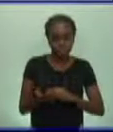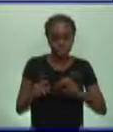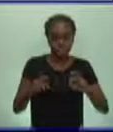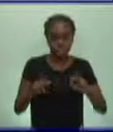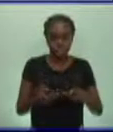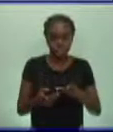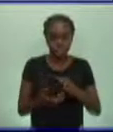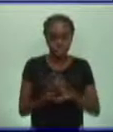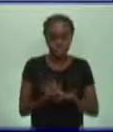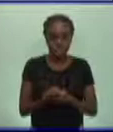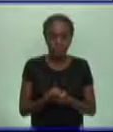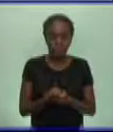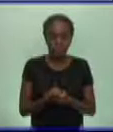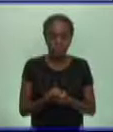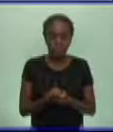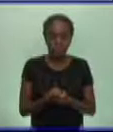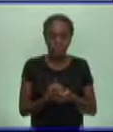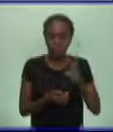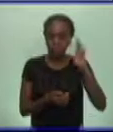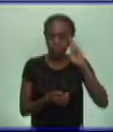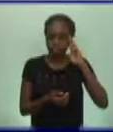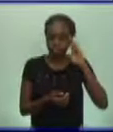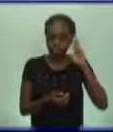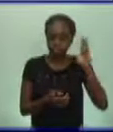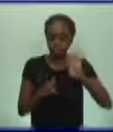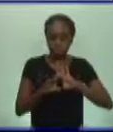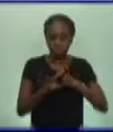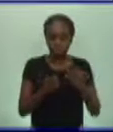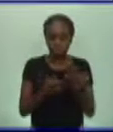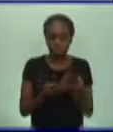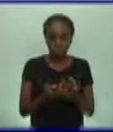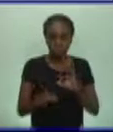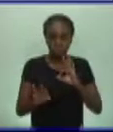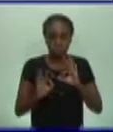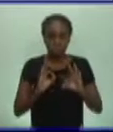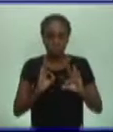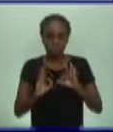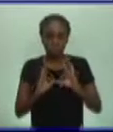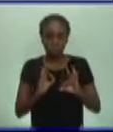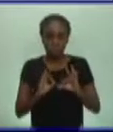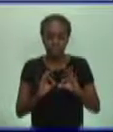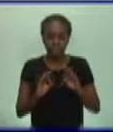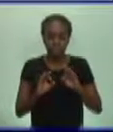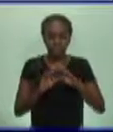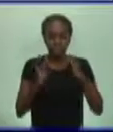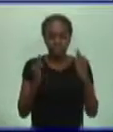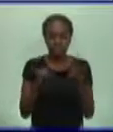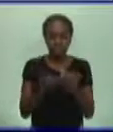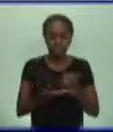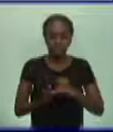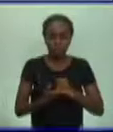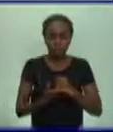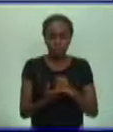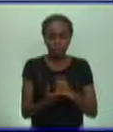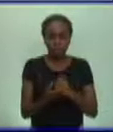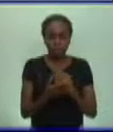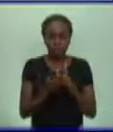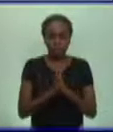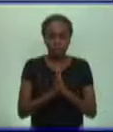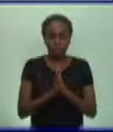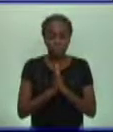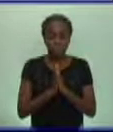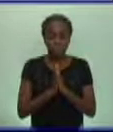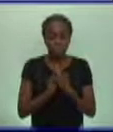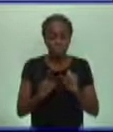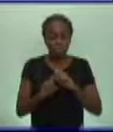revisar. Recuerden hacerlo todo con mucho cuidado. Familiares, ayúdenlos por favor, para que no se